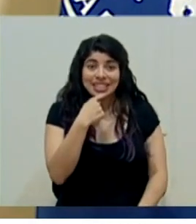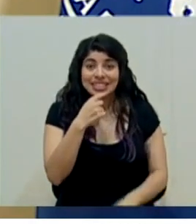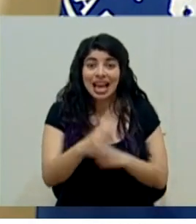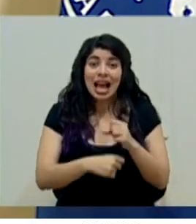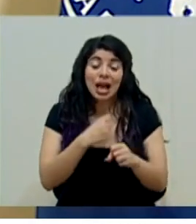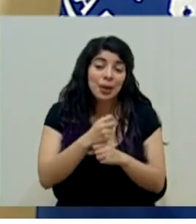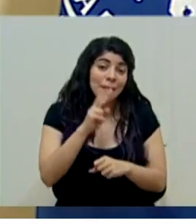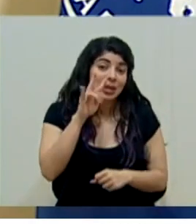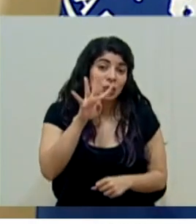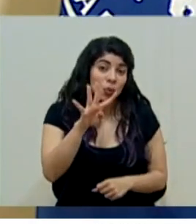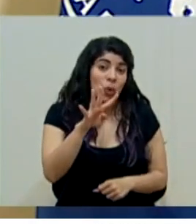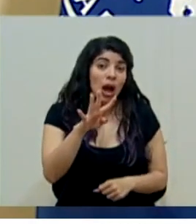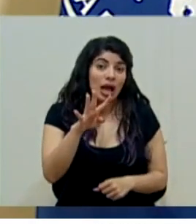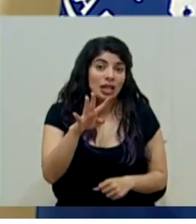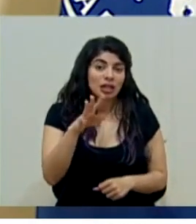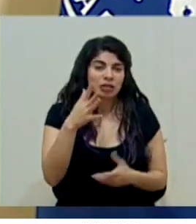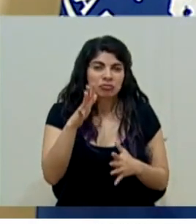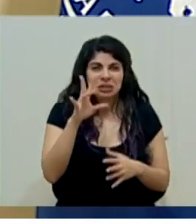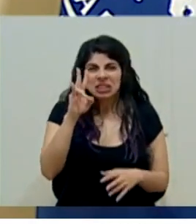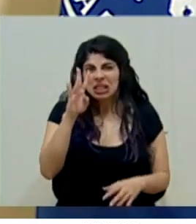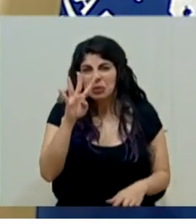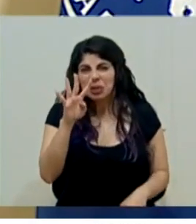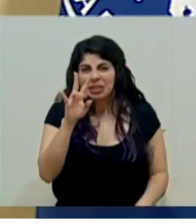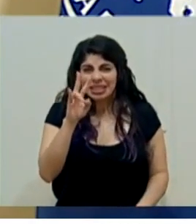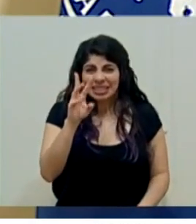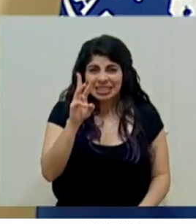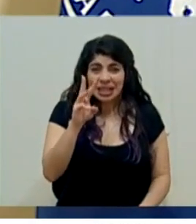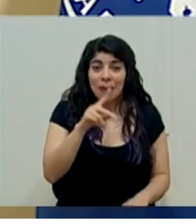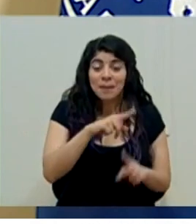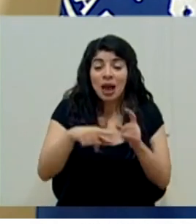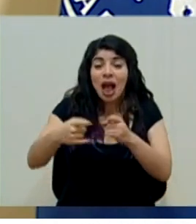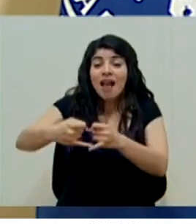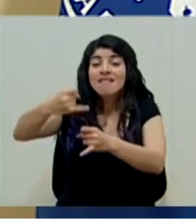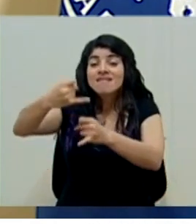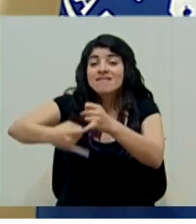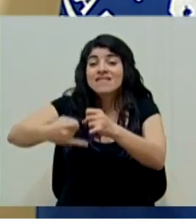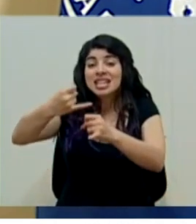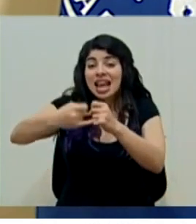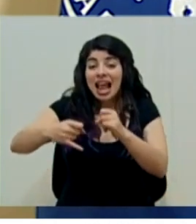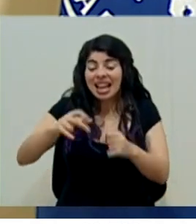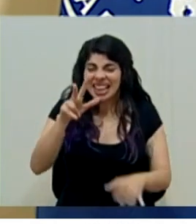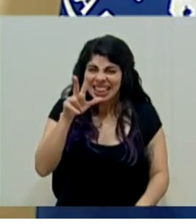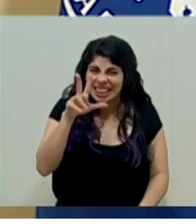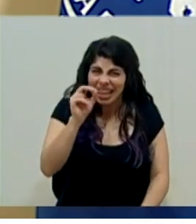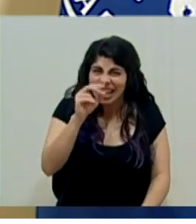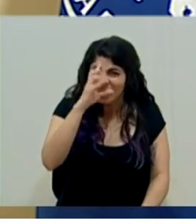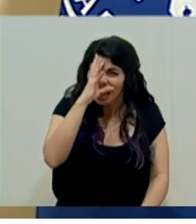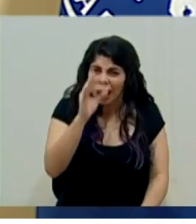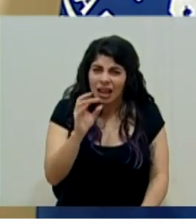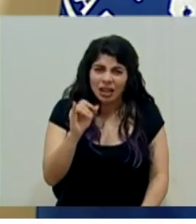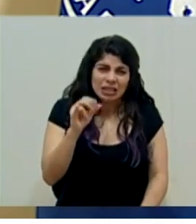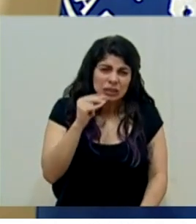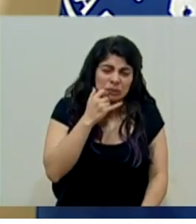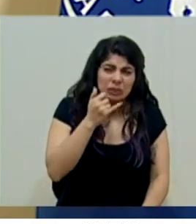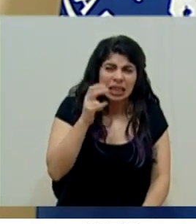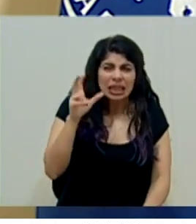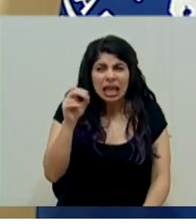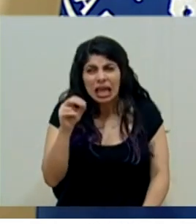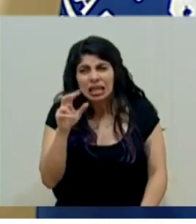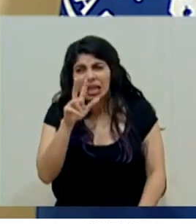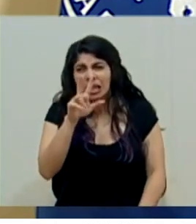2024, está en el orden del 74, 76, pero ya al final del periodo, en el 30 creo, si no me equivoco,